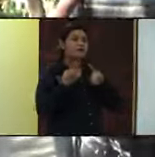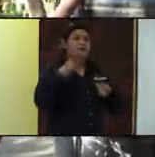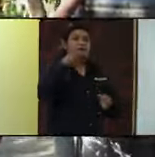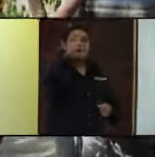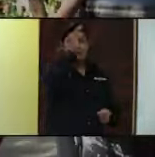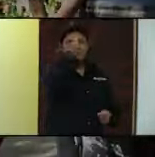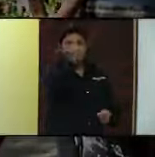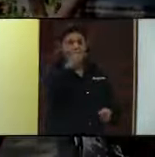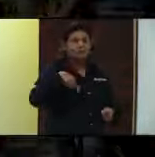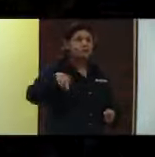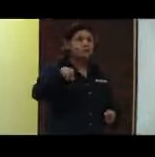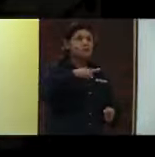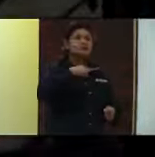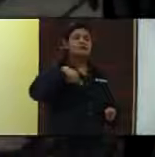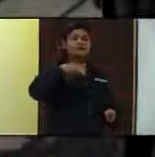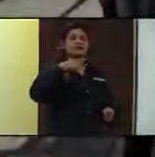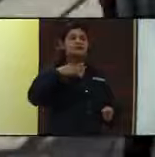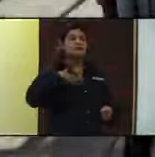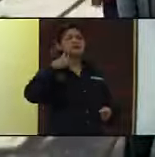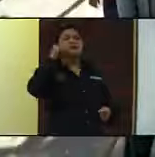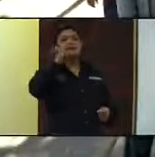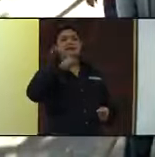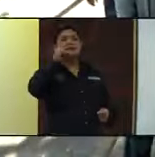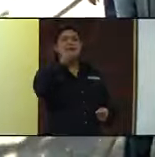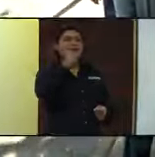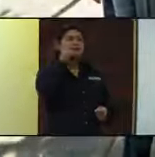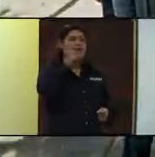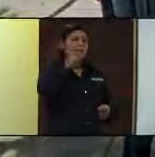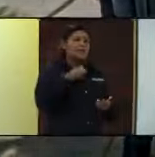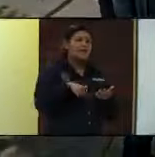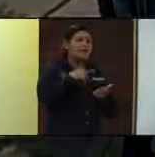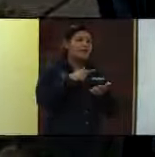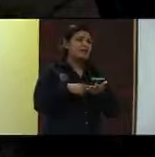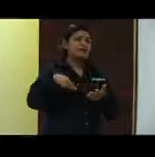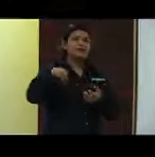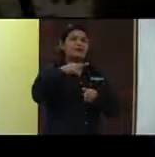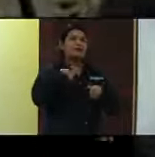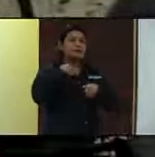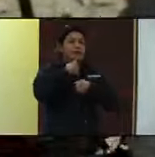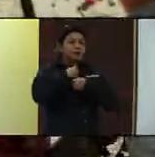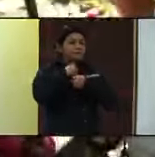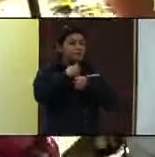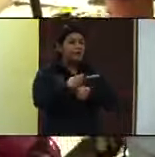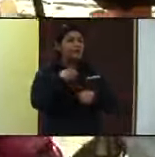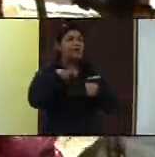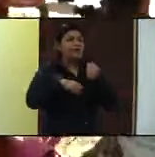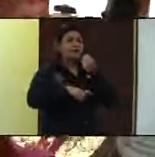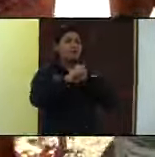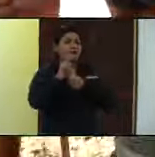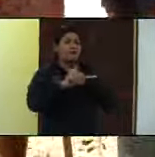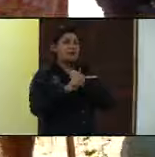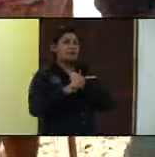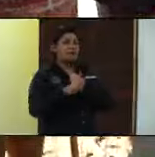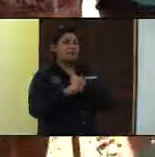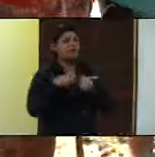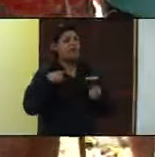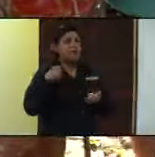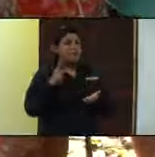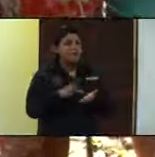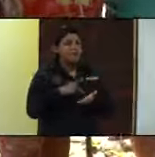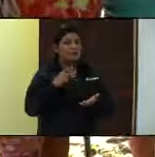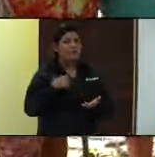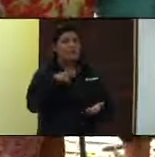acuerdos. Y ustedes saben que yo siempre he estado dispuesto a estar en el lugar donde ustedes me invitan y a donde está el problema. De nueva cuenta les